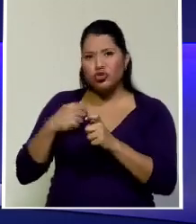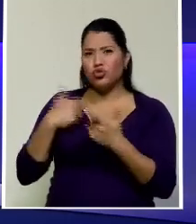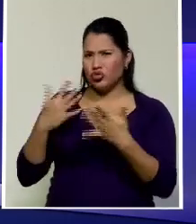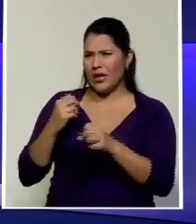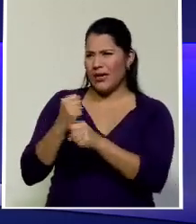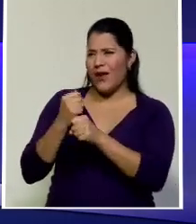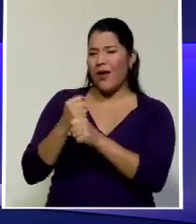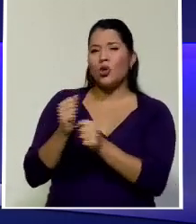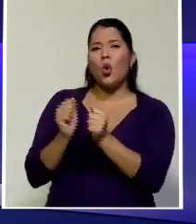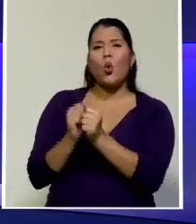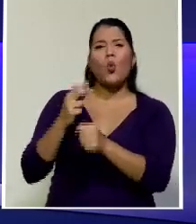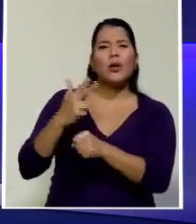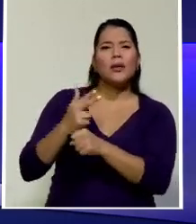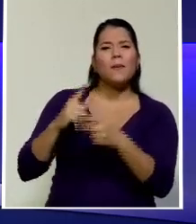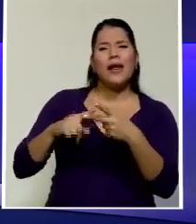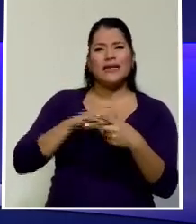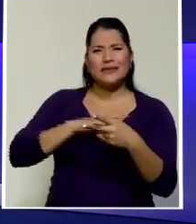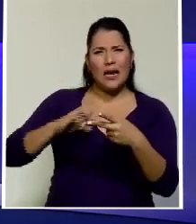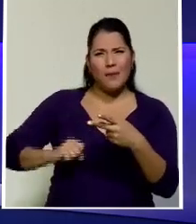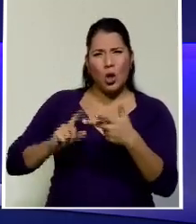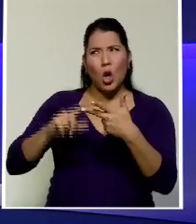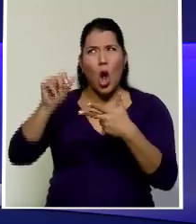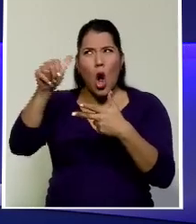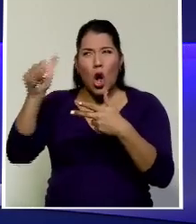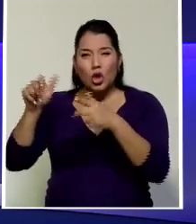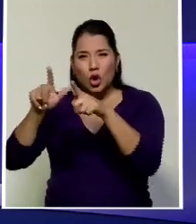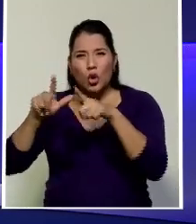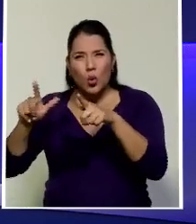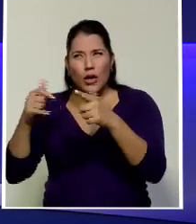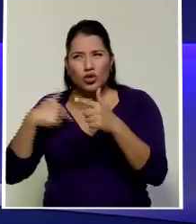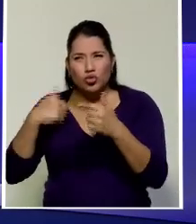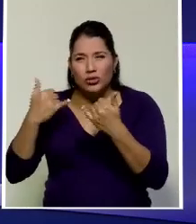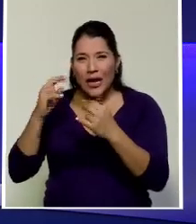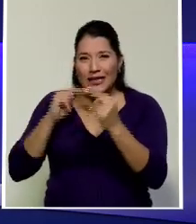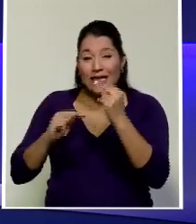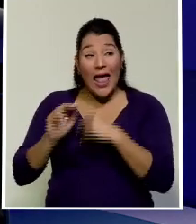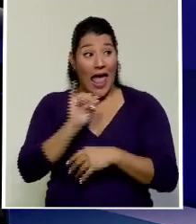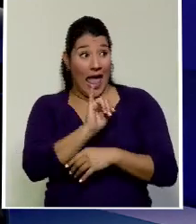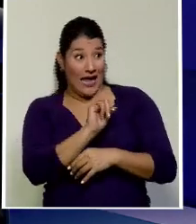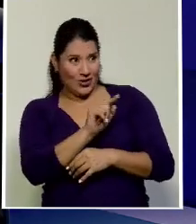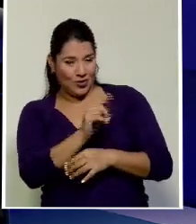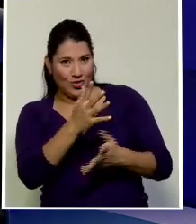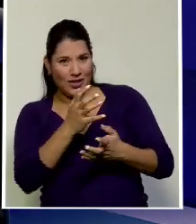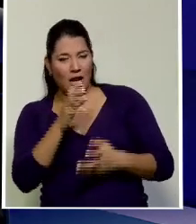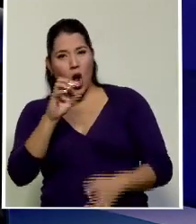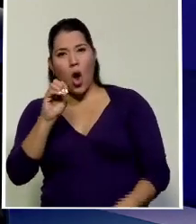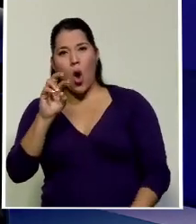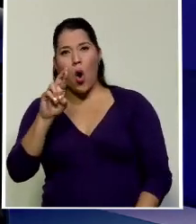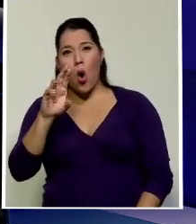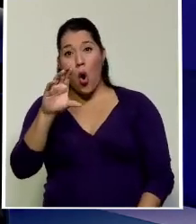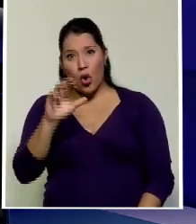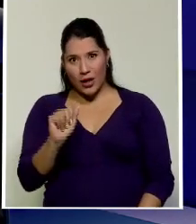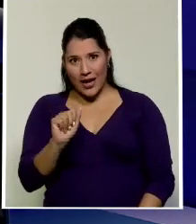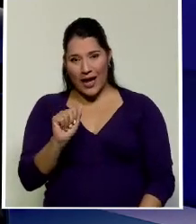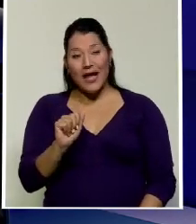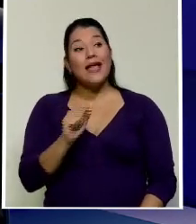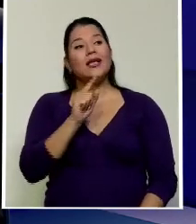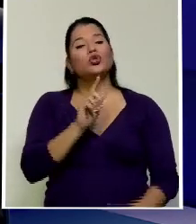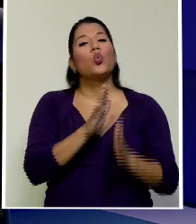y por allá saldrán otros lugares también. Ya estoy negociando ahí. Ahí va. También, sí. Orca es una novela premiada, pero inédita.